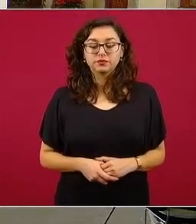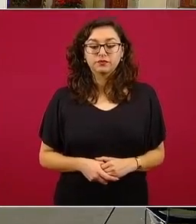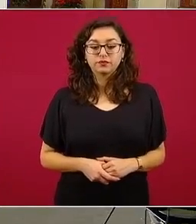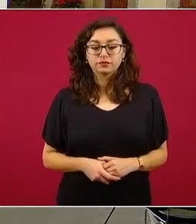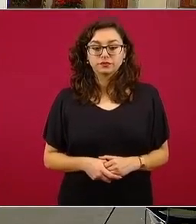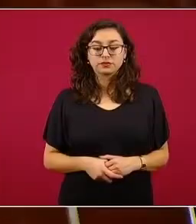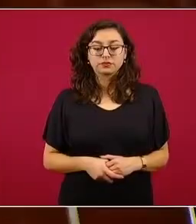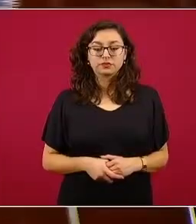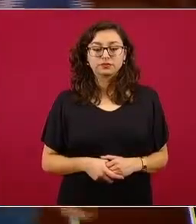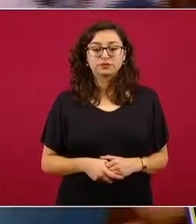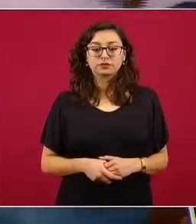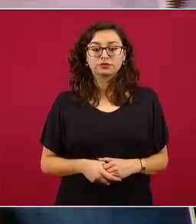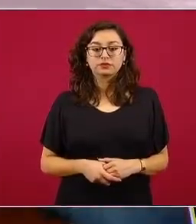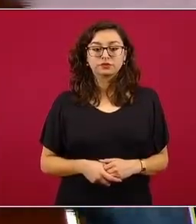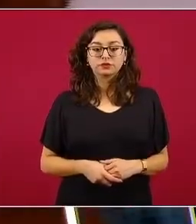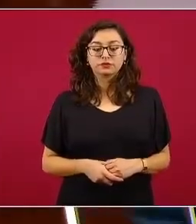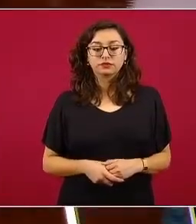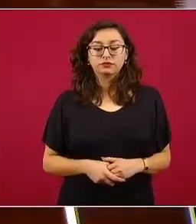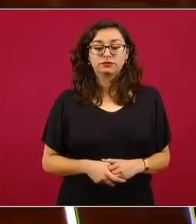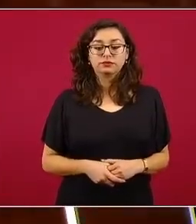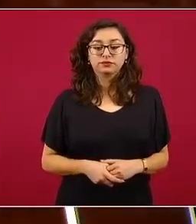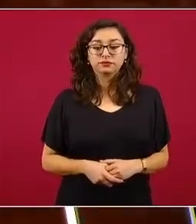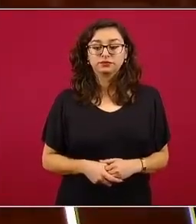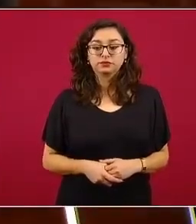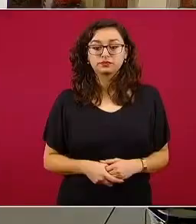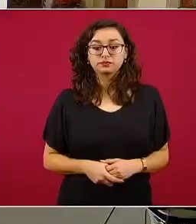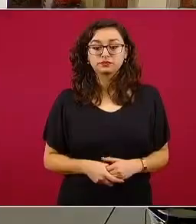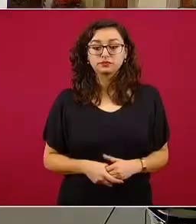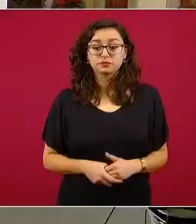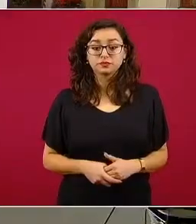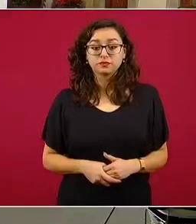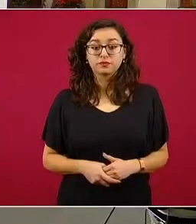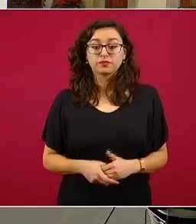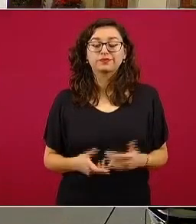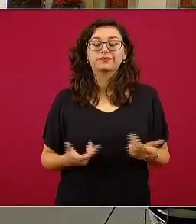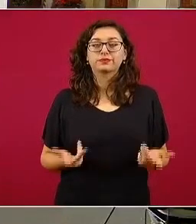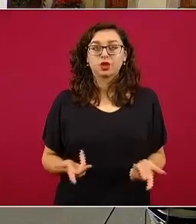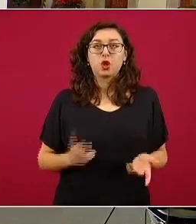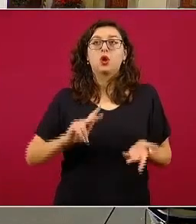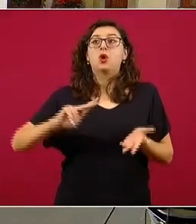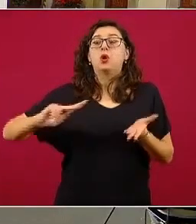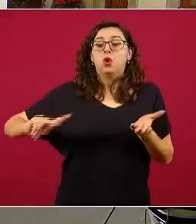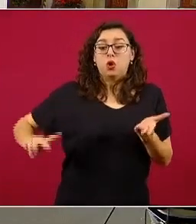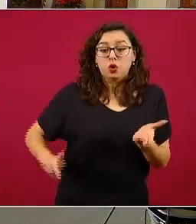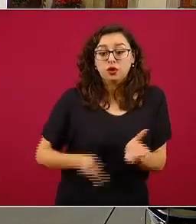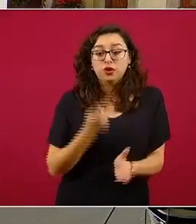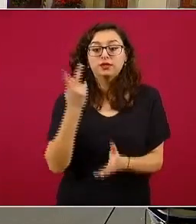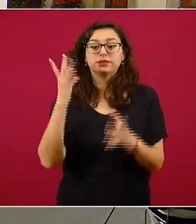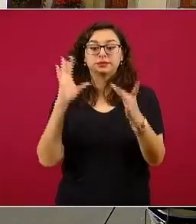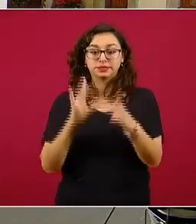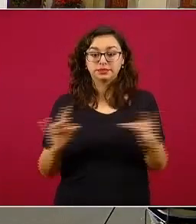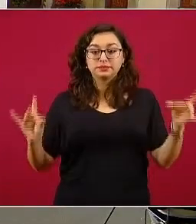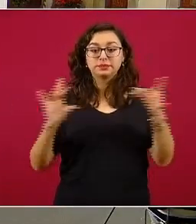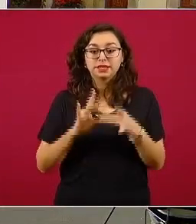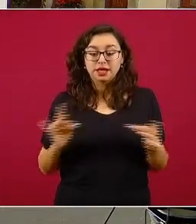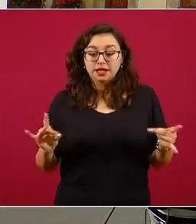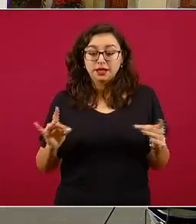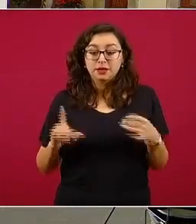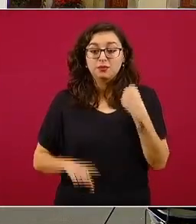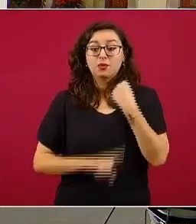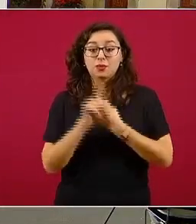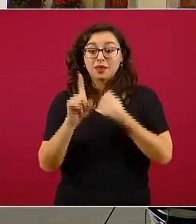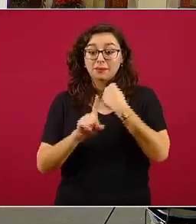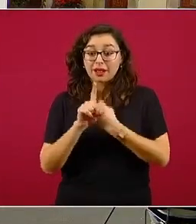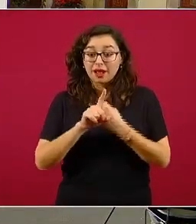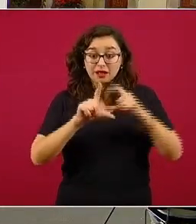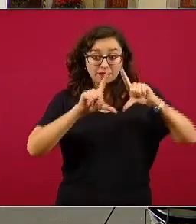podría ayudar ahí la Secretaría de Salud? Insisto, esto es una situación de Estado, es algo que le afecta al Estado mexicano.